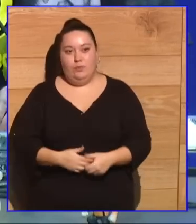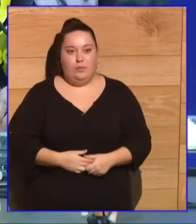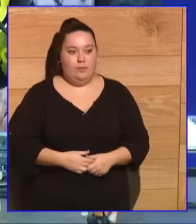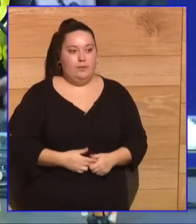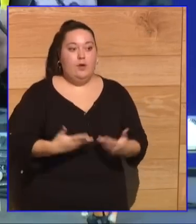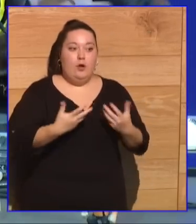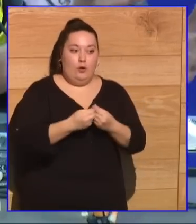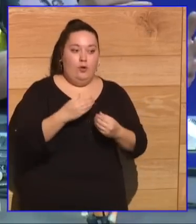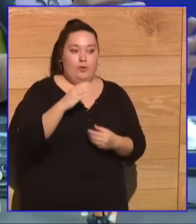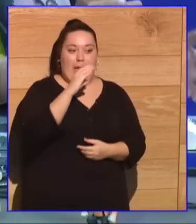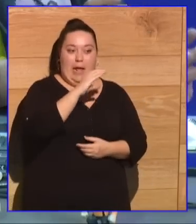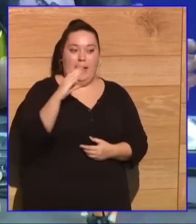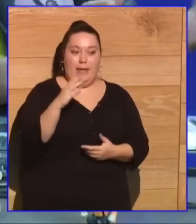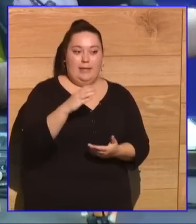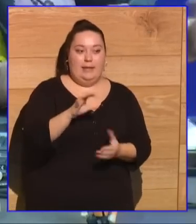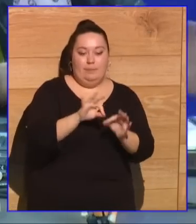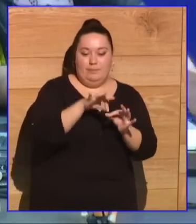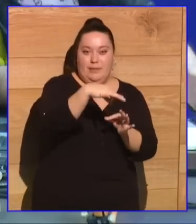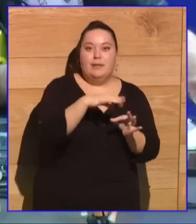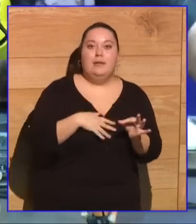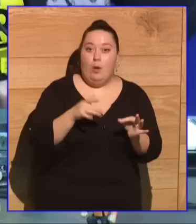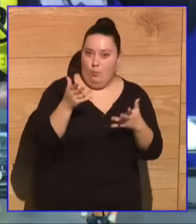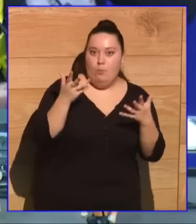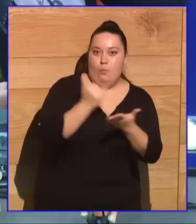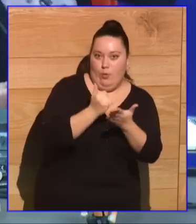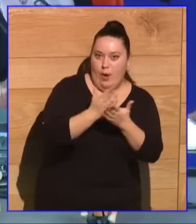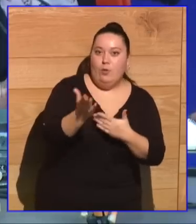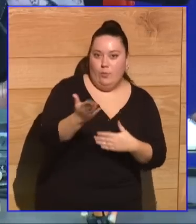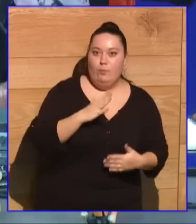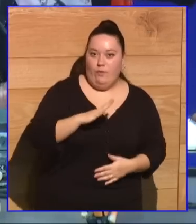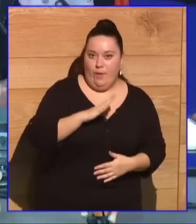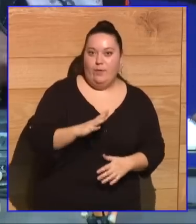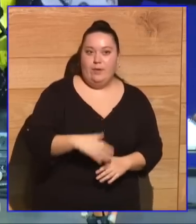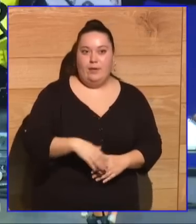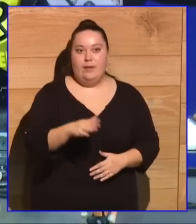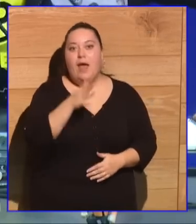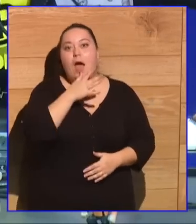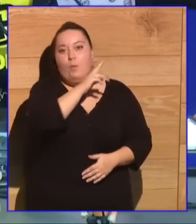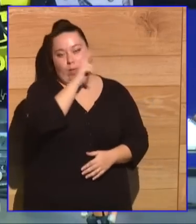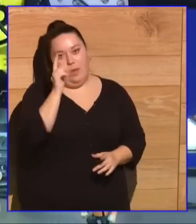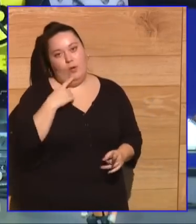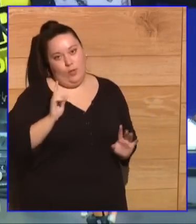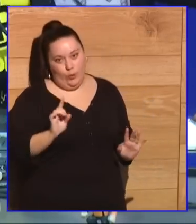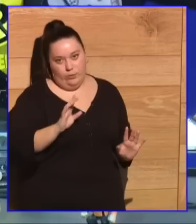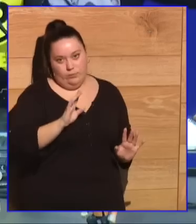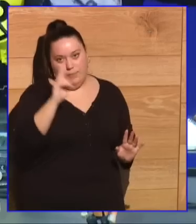la vacías. Una latita, una lata. En serio, probad el agua en lata. Pruébala tú. Agua de Madrid. Yo conozco un Ay, manan- por favor. Hay un manantial en mi casa de